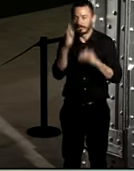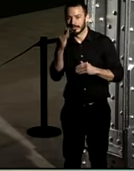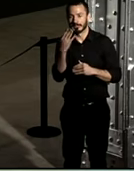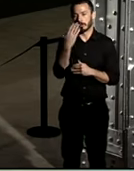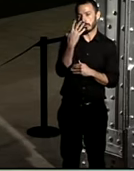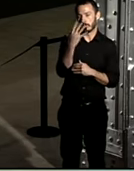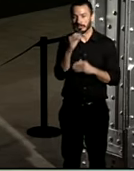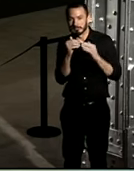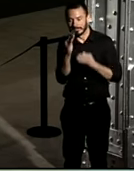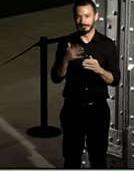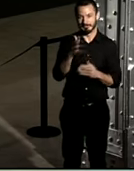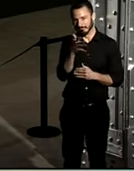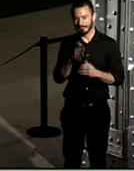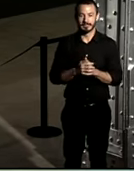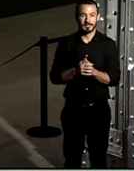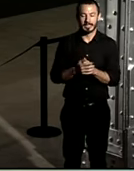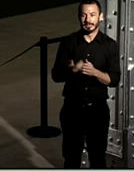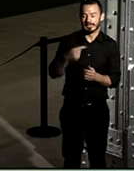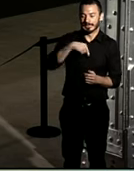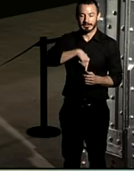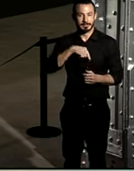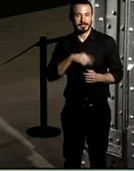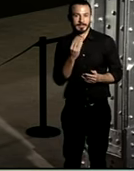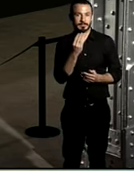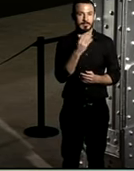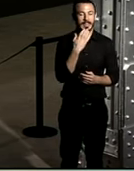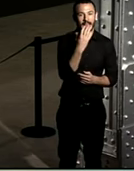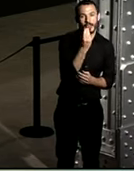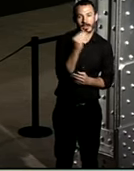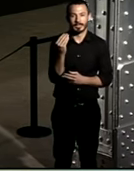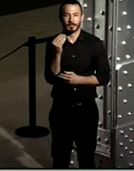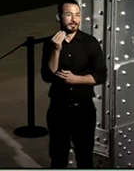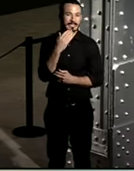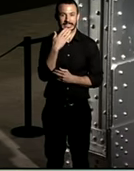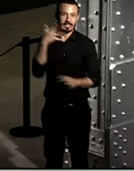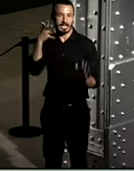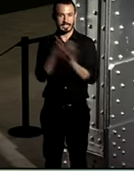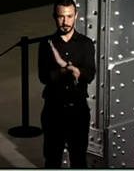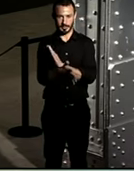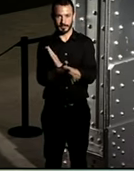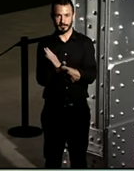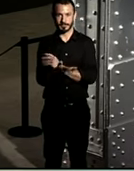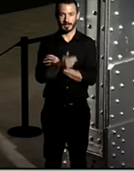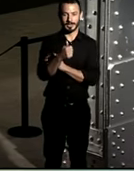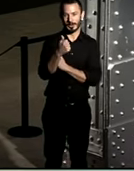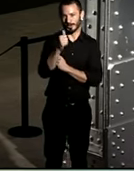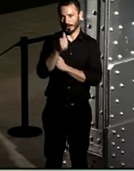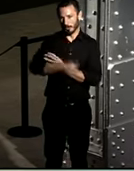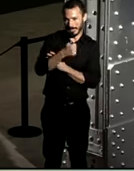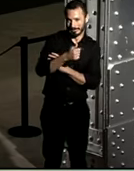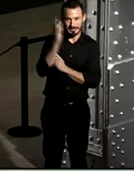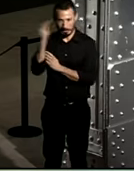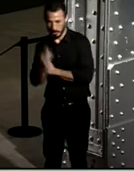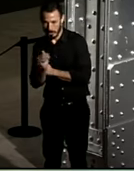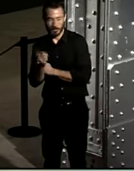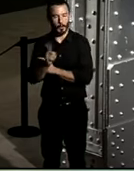que tenemos esta cosa de la adolescencia así un poco eterna y que... Más los chicos que las chicas. No, en